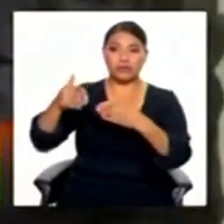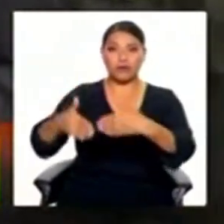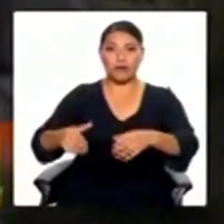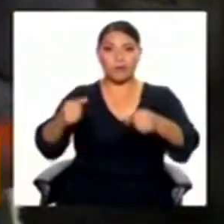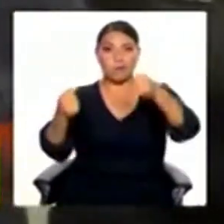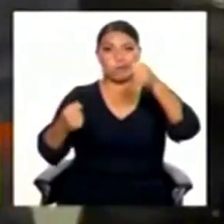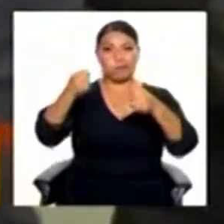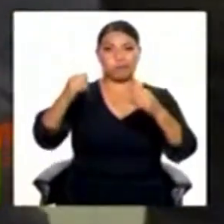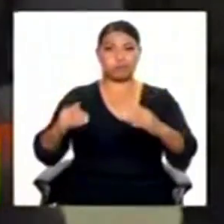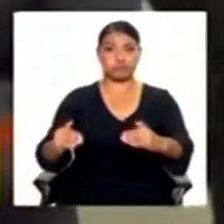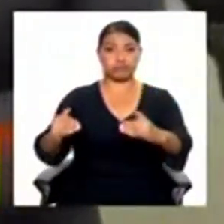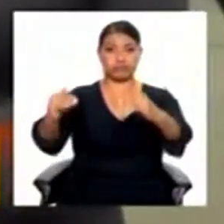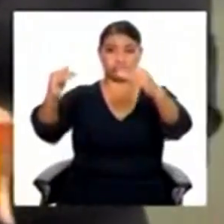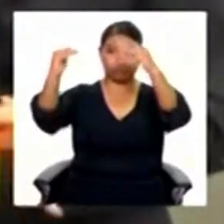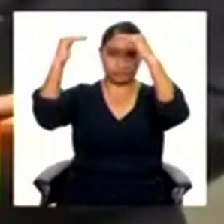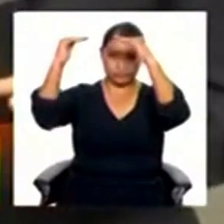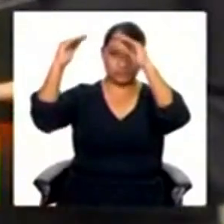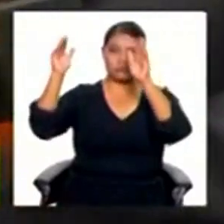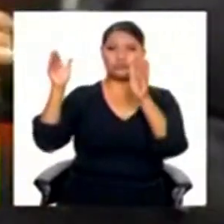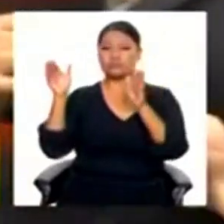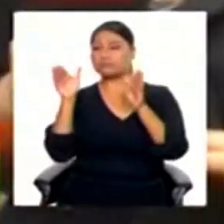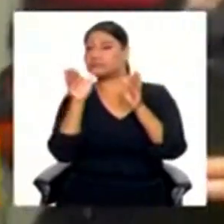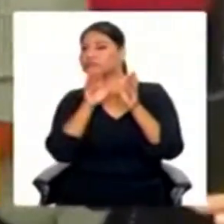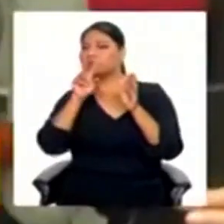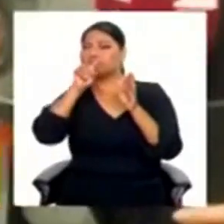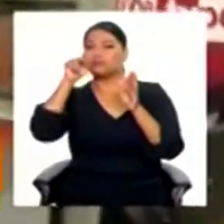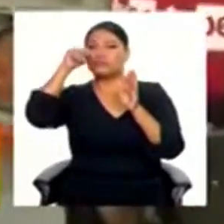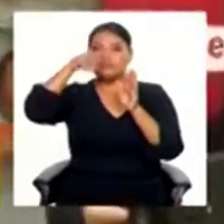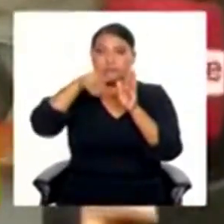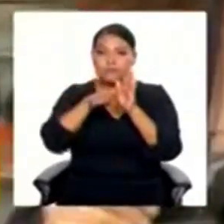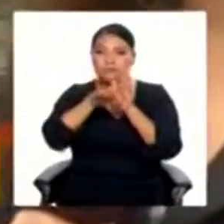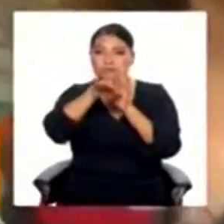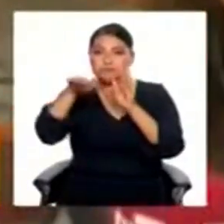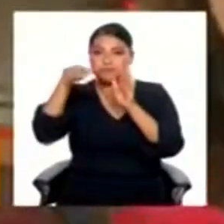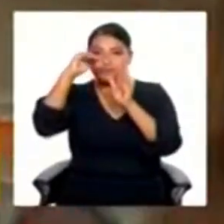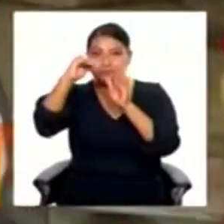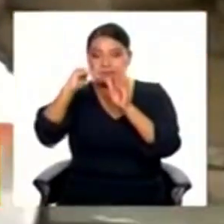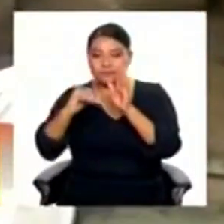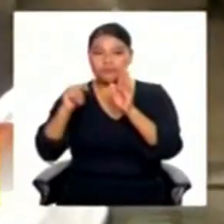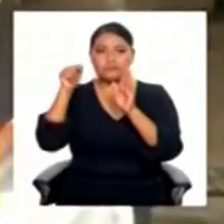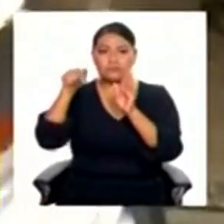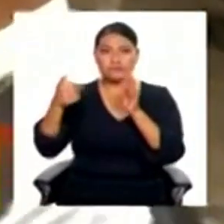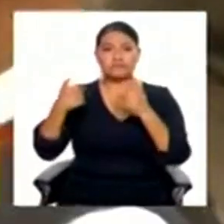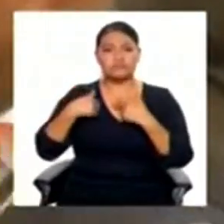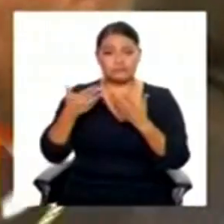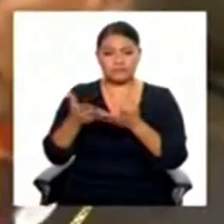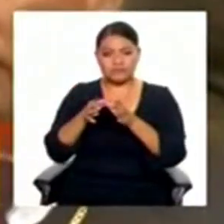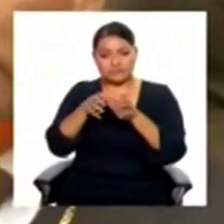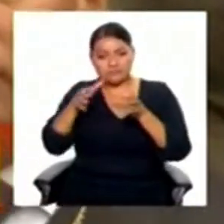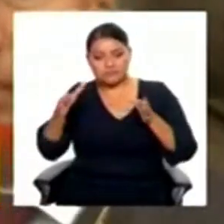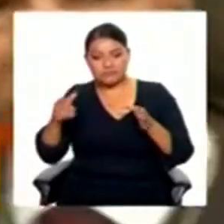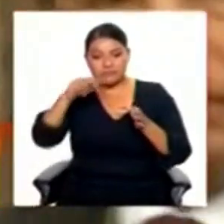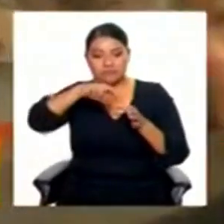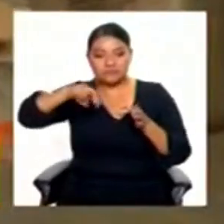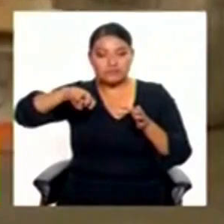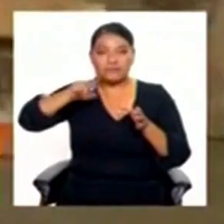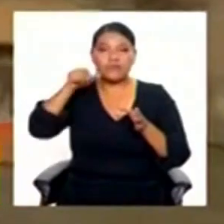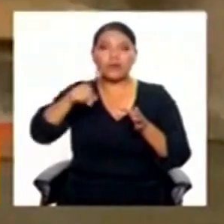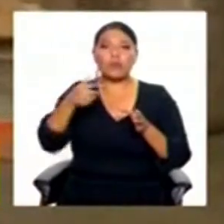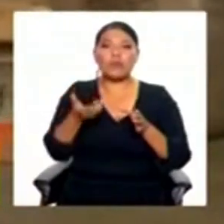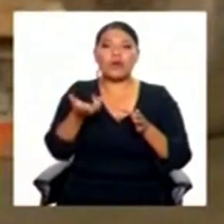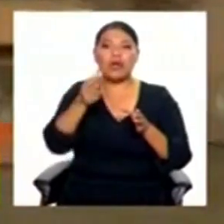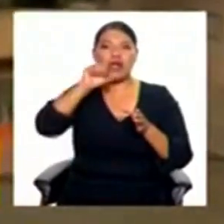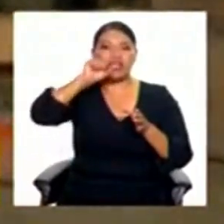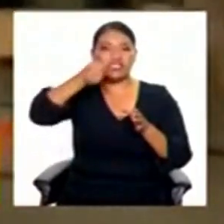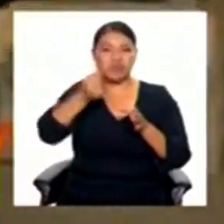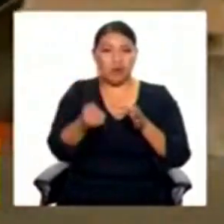vehículo, que es un carguero convencional, pero que en su interior estaba transportando material explosivo. El